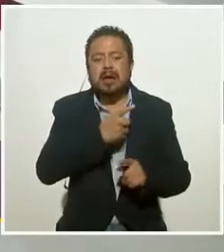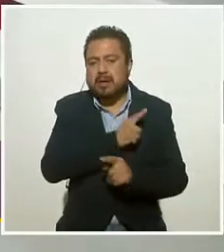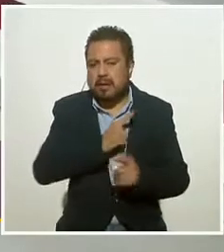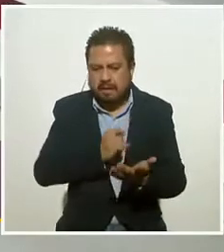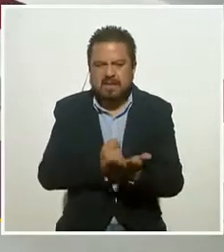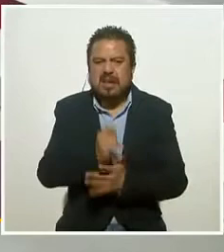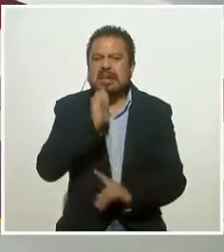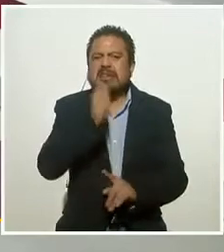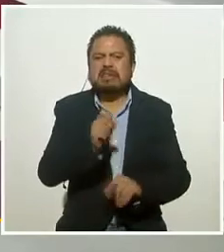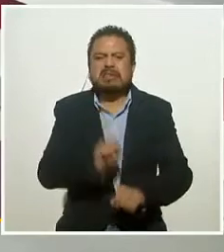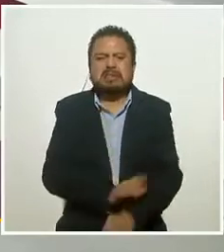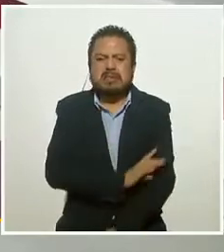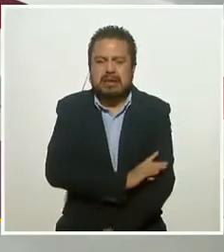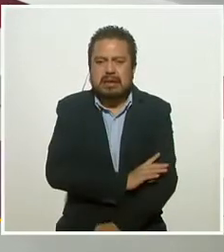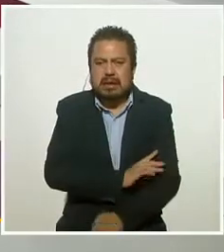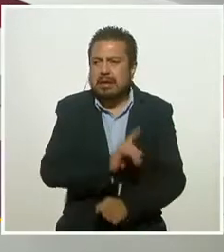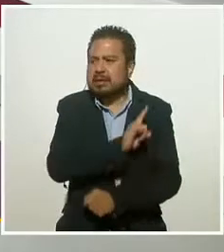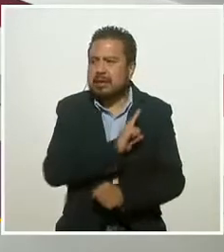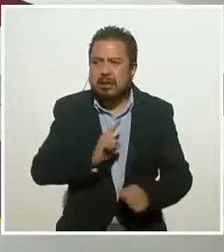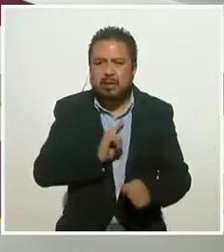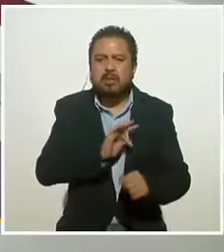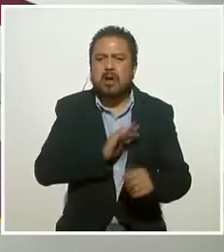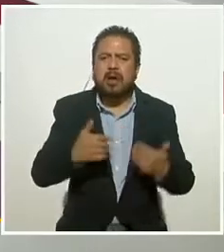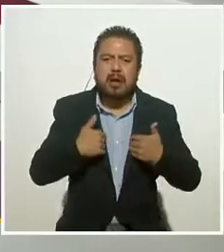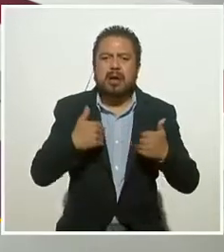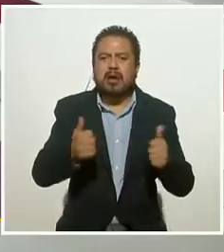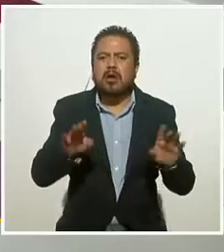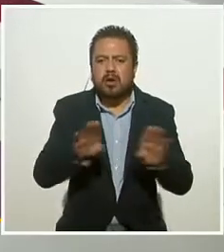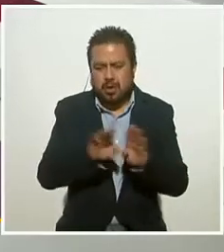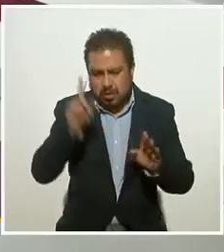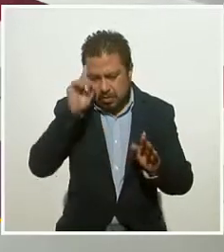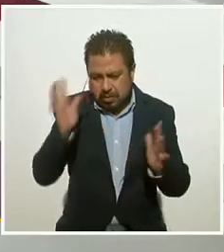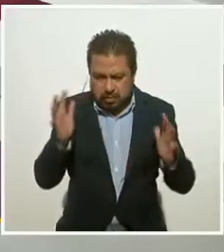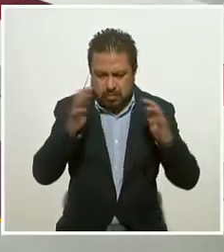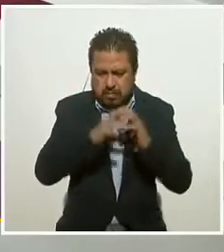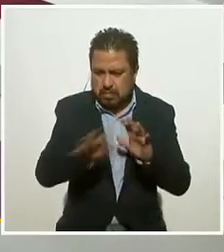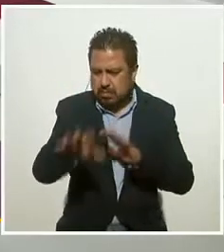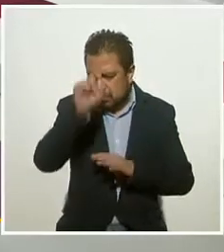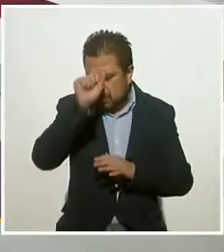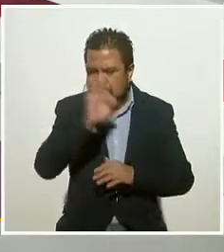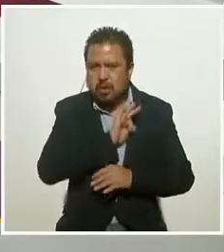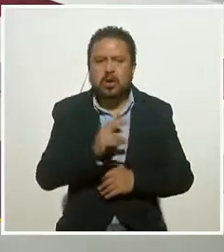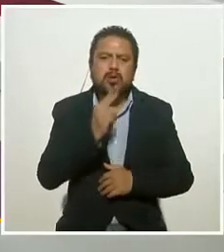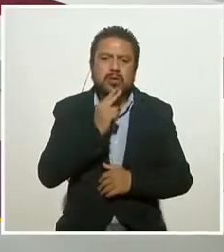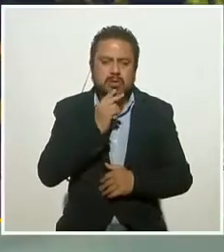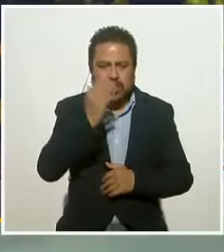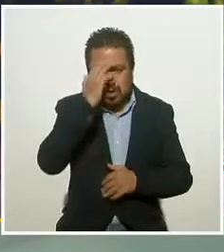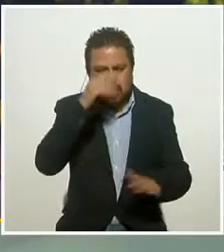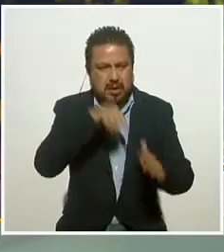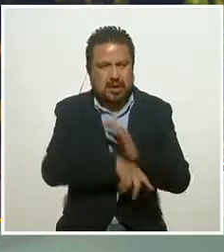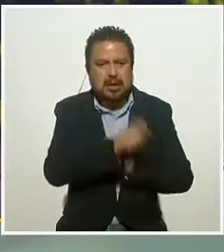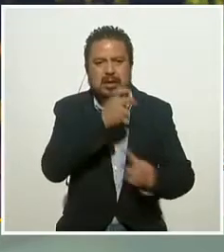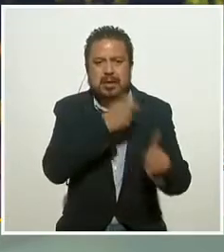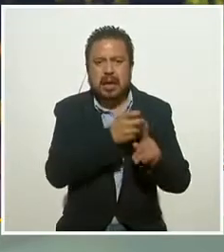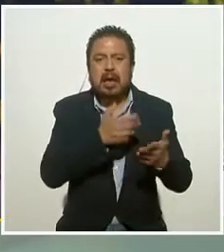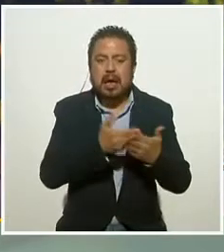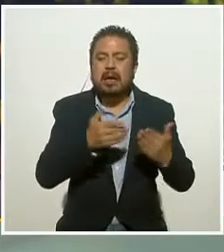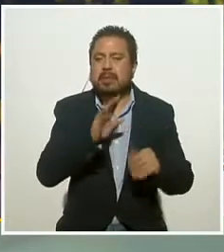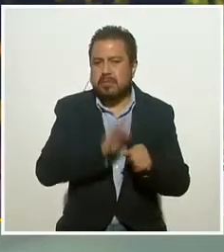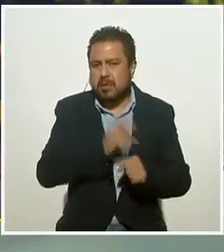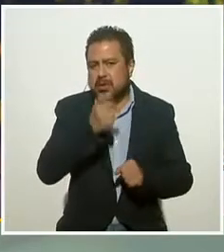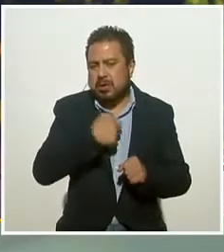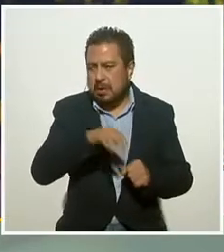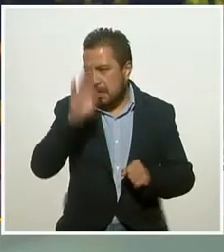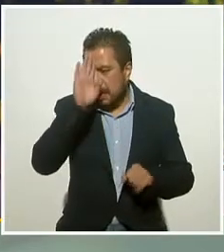definir qué es una emoción, tenemos que poder entender cómo operan en el cerebro para realmente poder hacer uso de ese conocimiento. Entonces, por eso yo lo considero